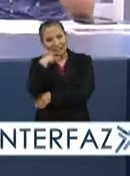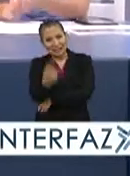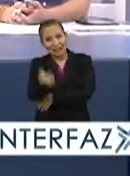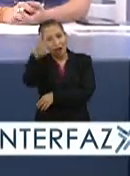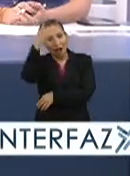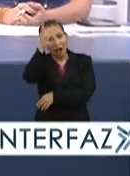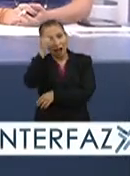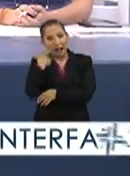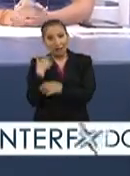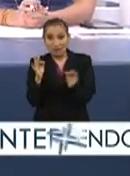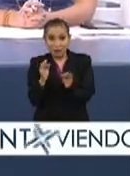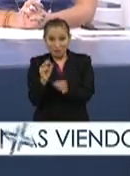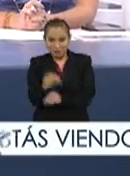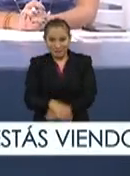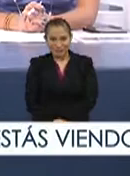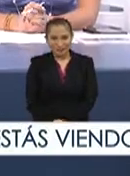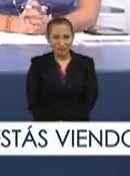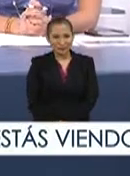y esperemos que no haga mucho frío.